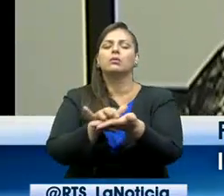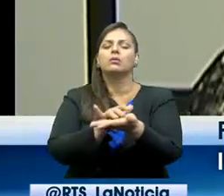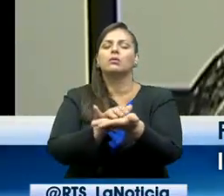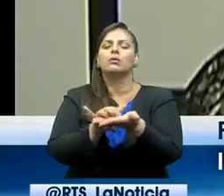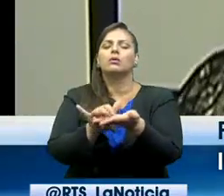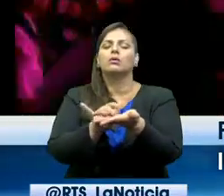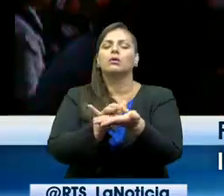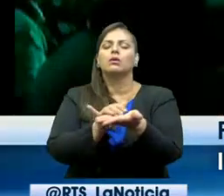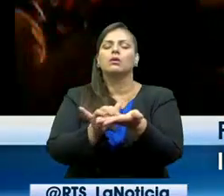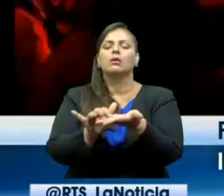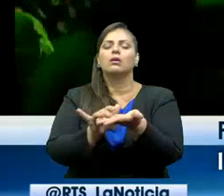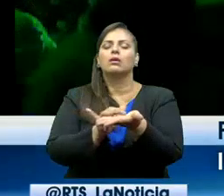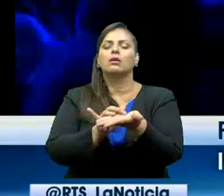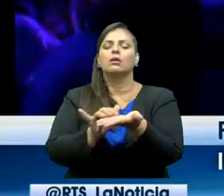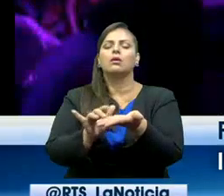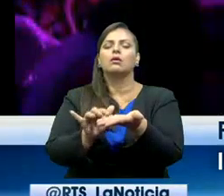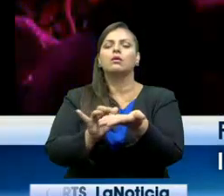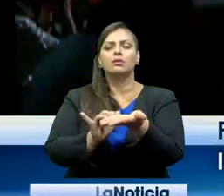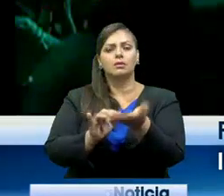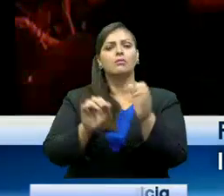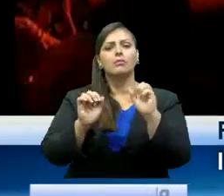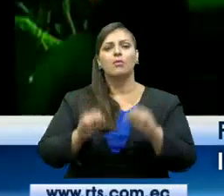los sentidos.